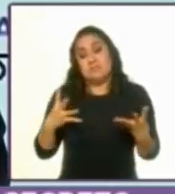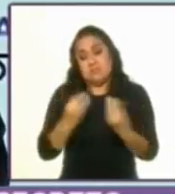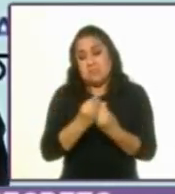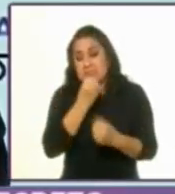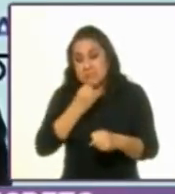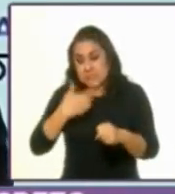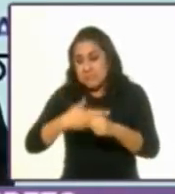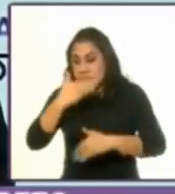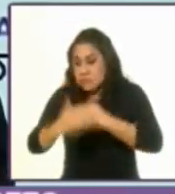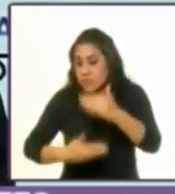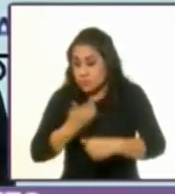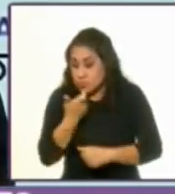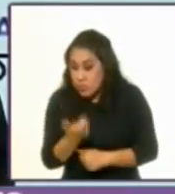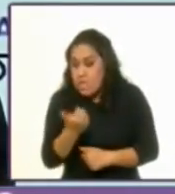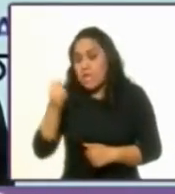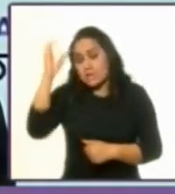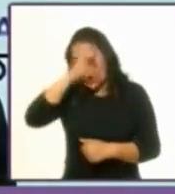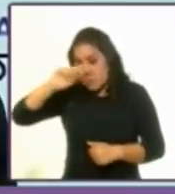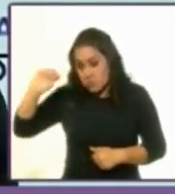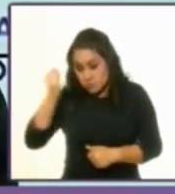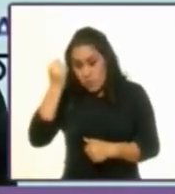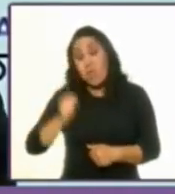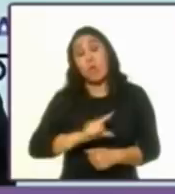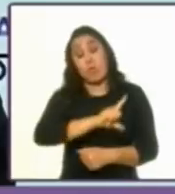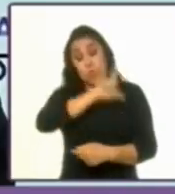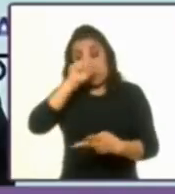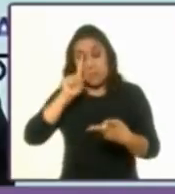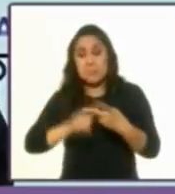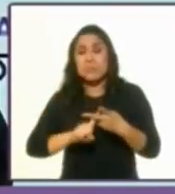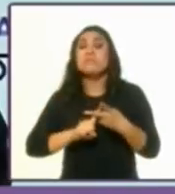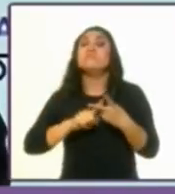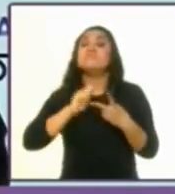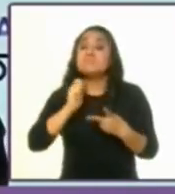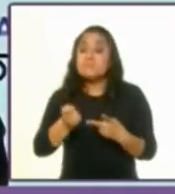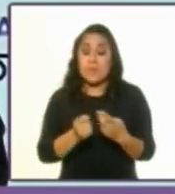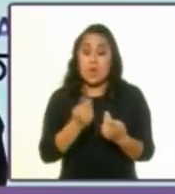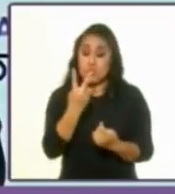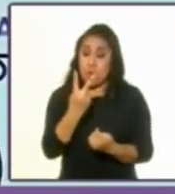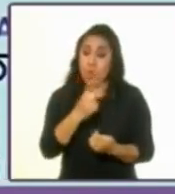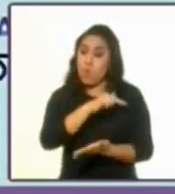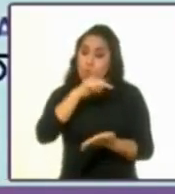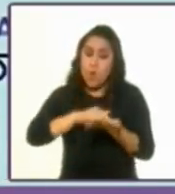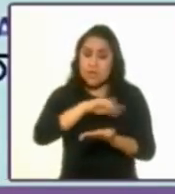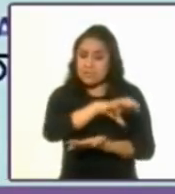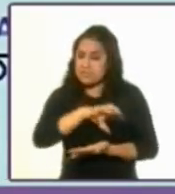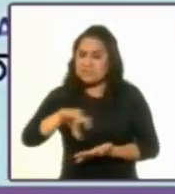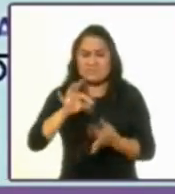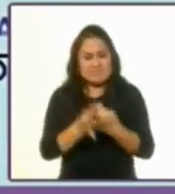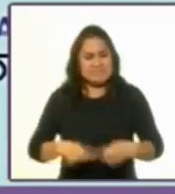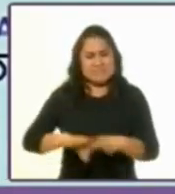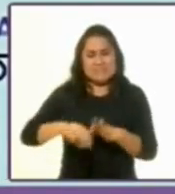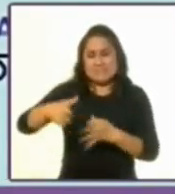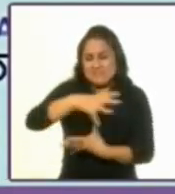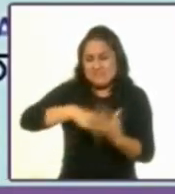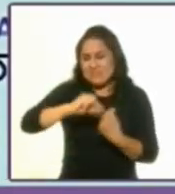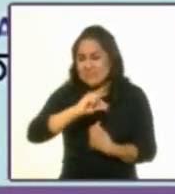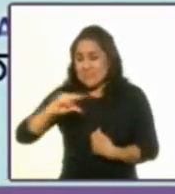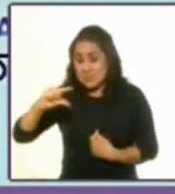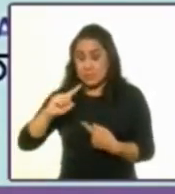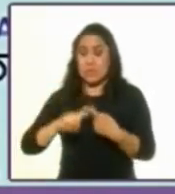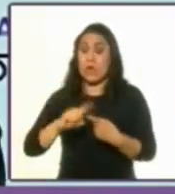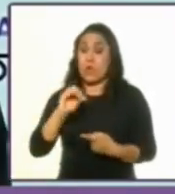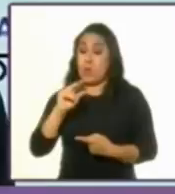de ciencia y tecnología luego vendría la declaración de dos zonas económicas importantes el oriente de la ciudad